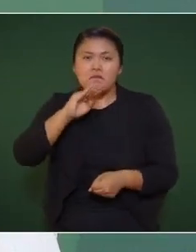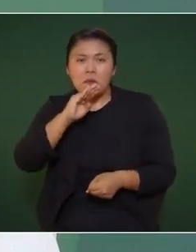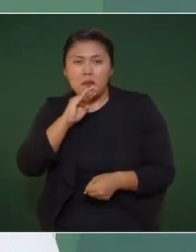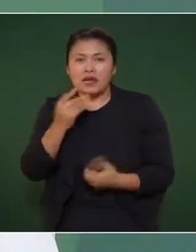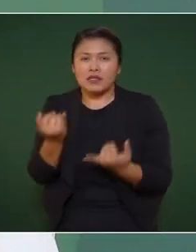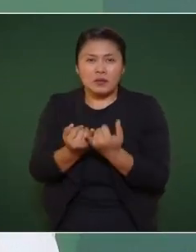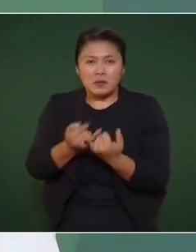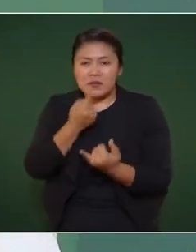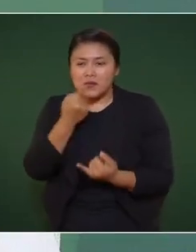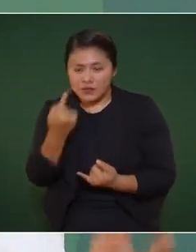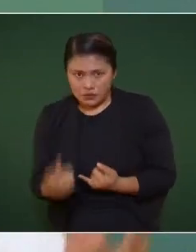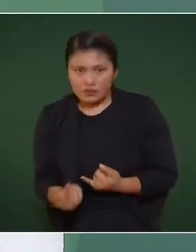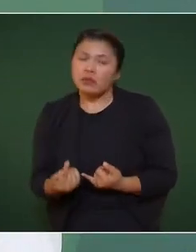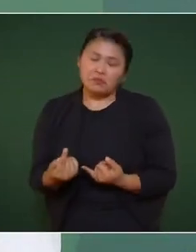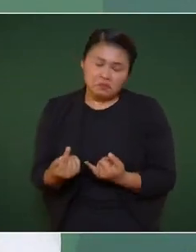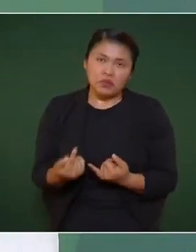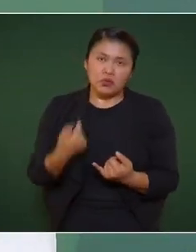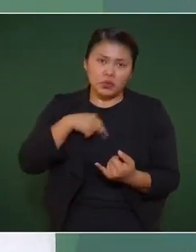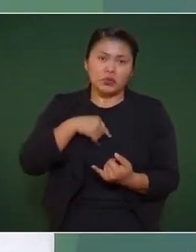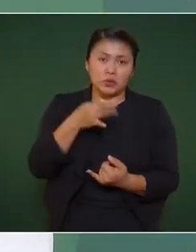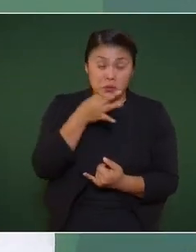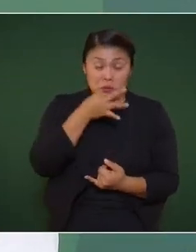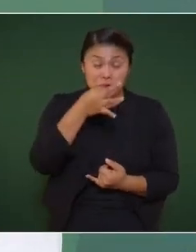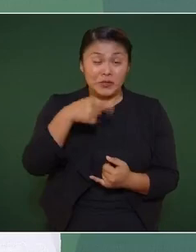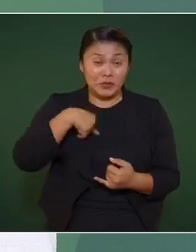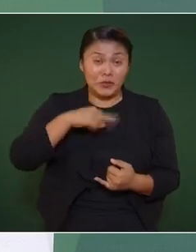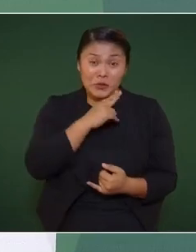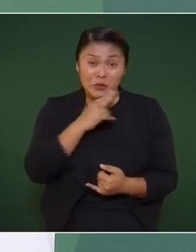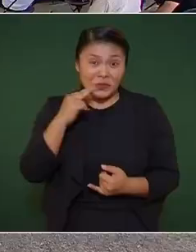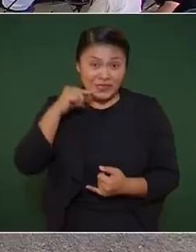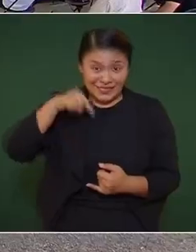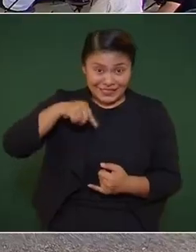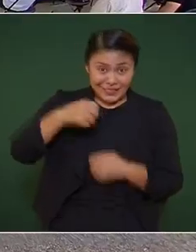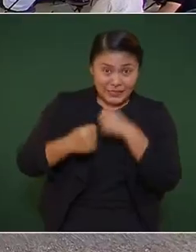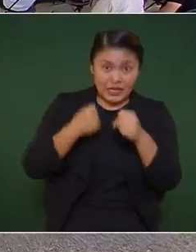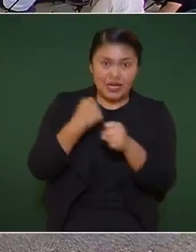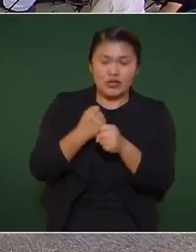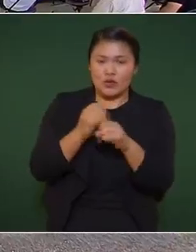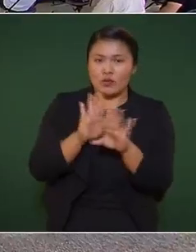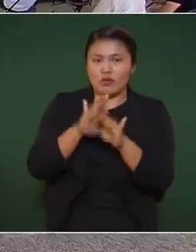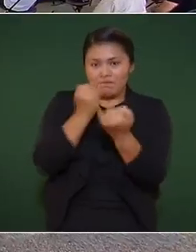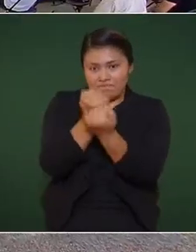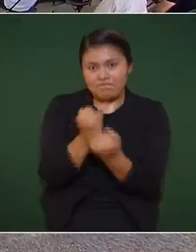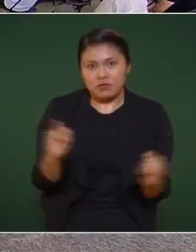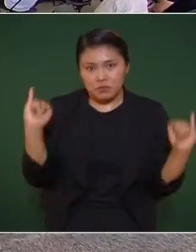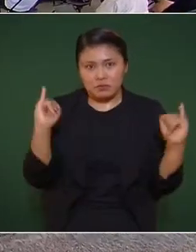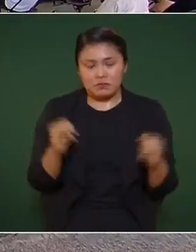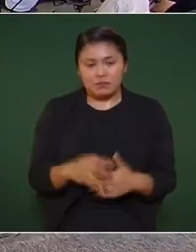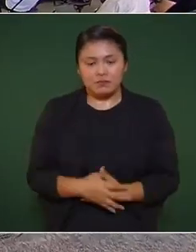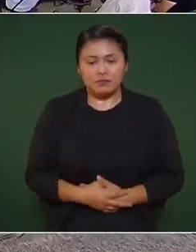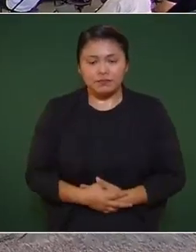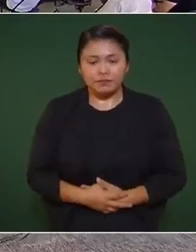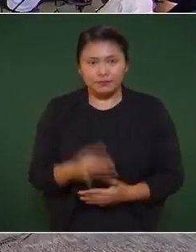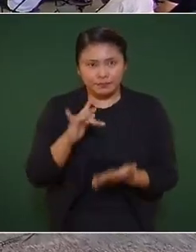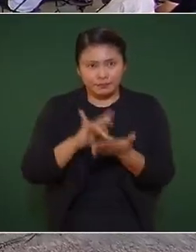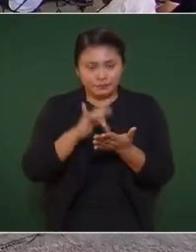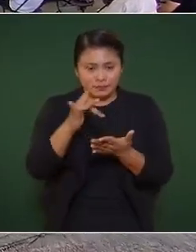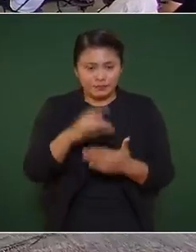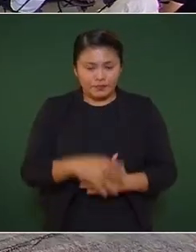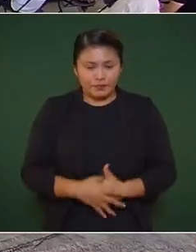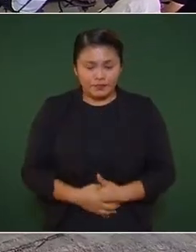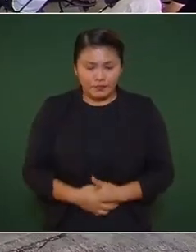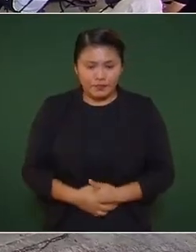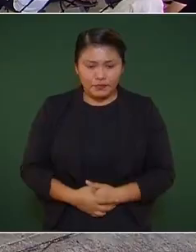este mismo año de su sobre apertura. Su apertura, así es. Bien, gracias. Y